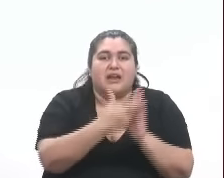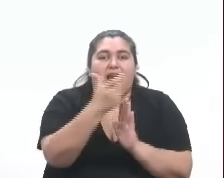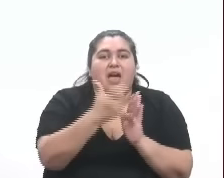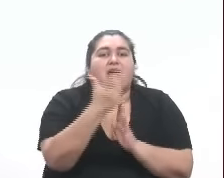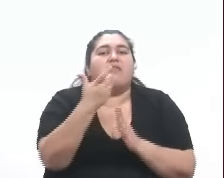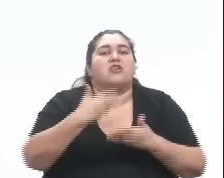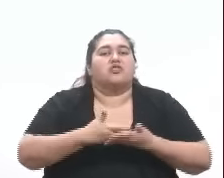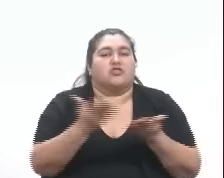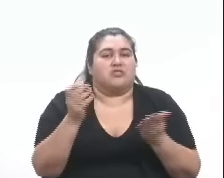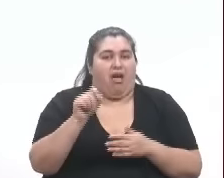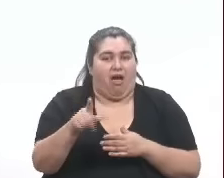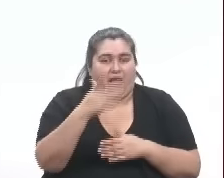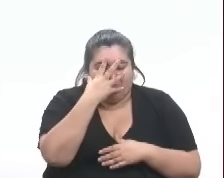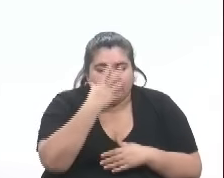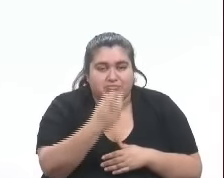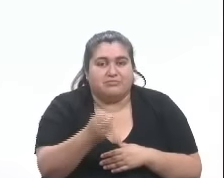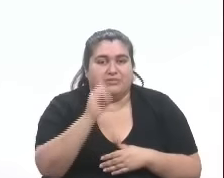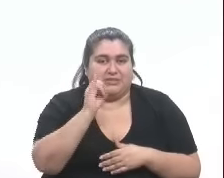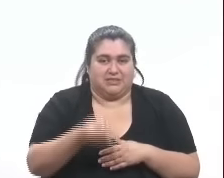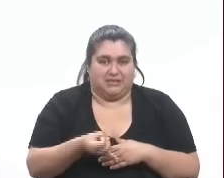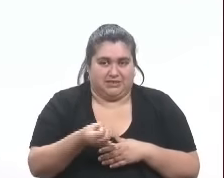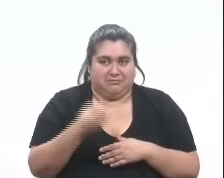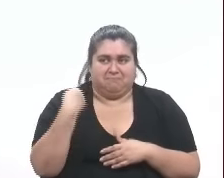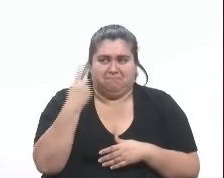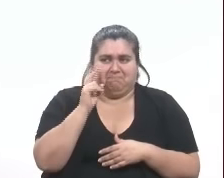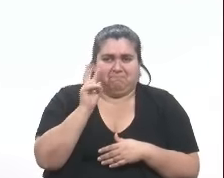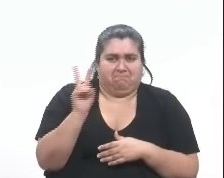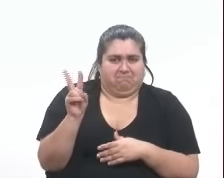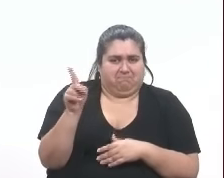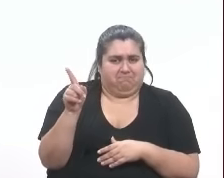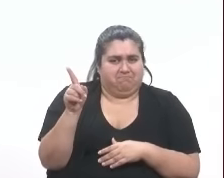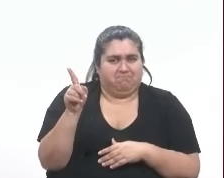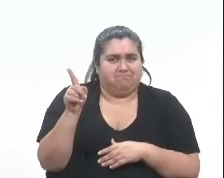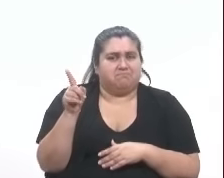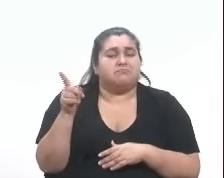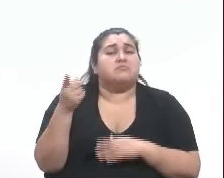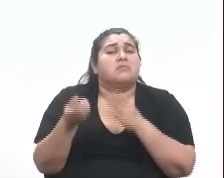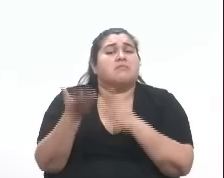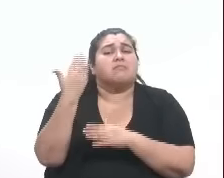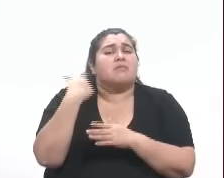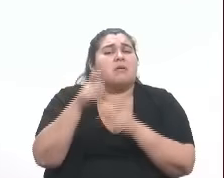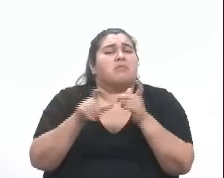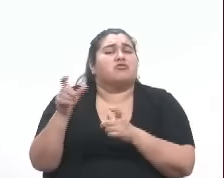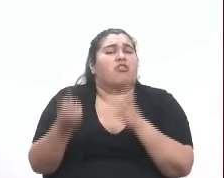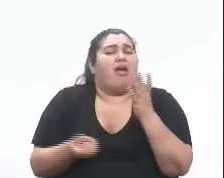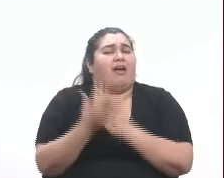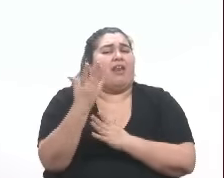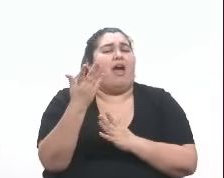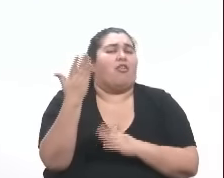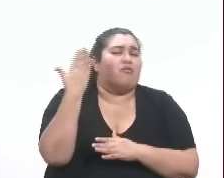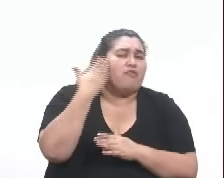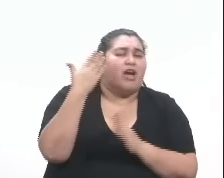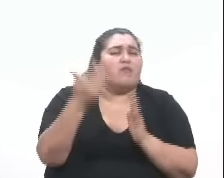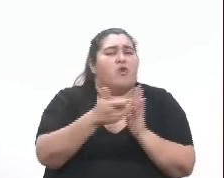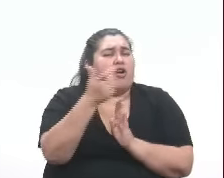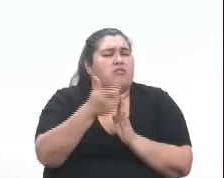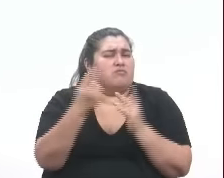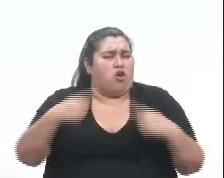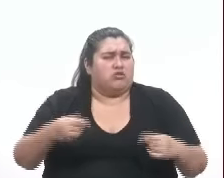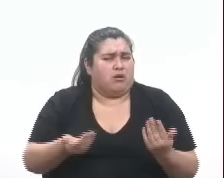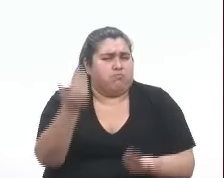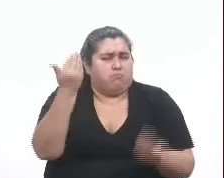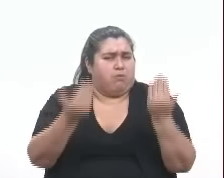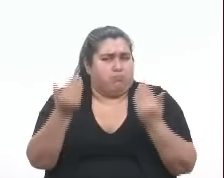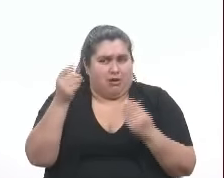Y la otra vez estuve viendo los que crearon las redes sociales y todos estos programas que dicen cómo